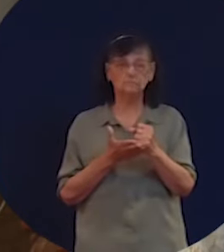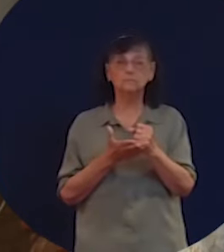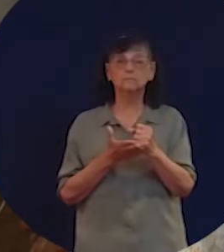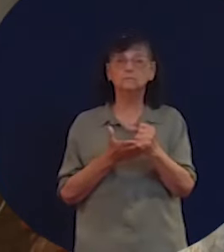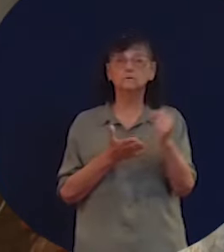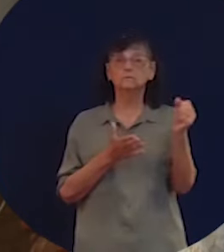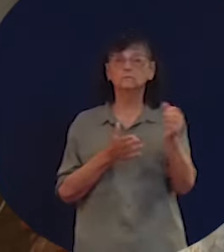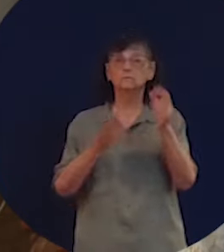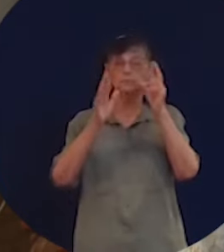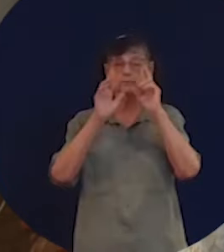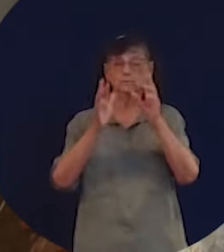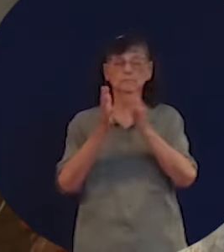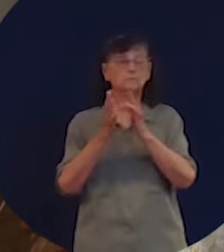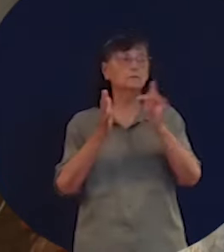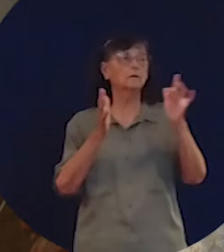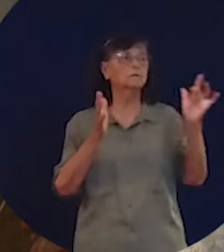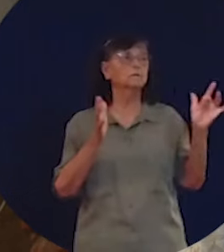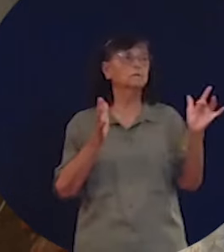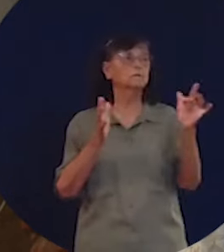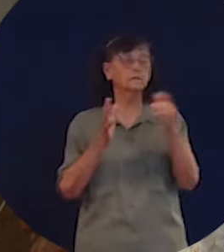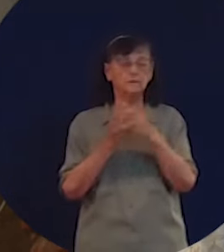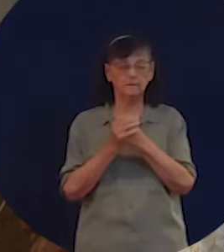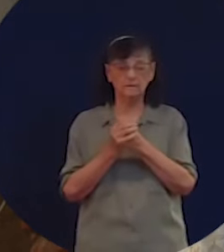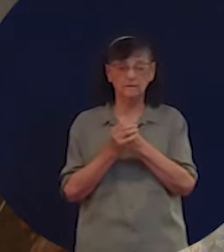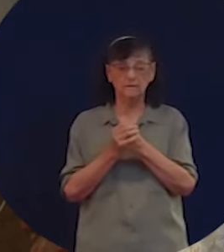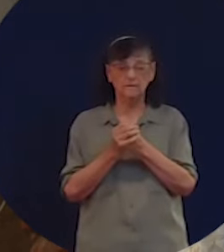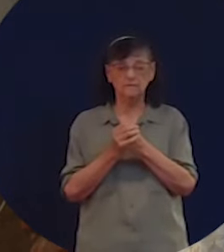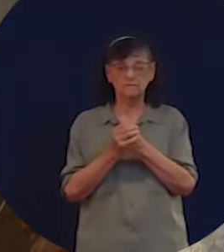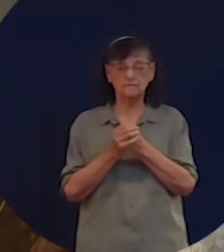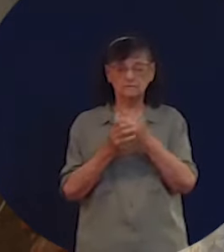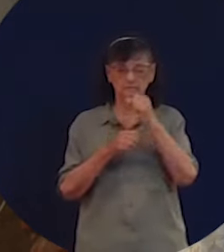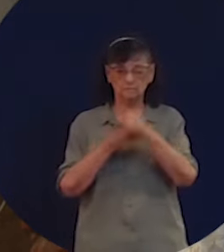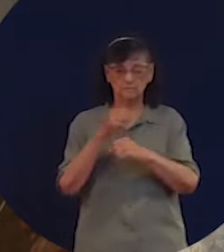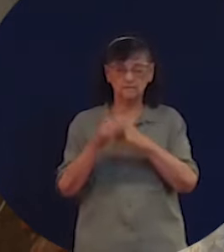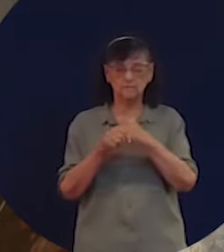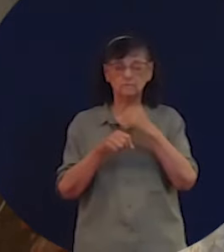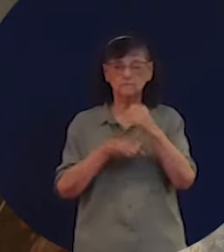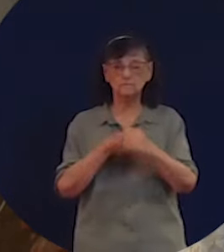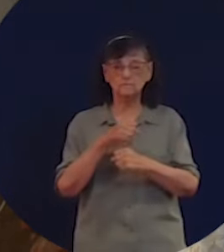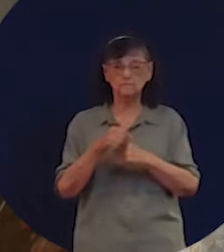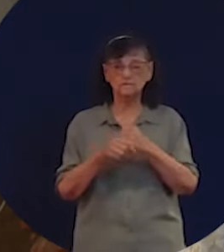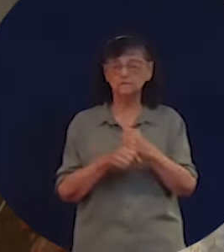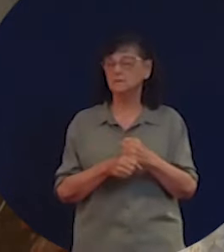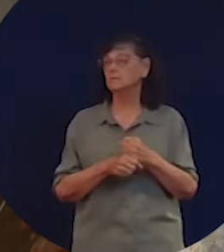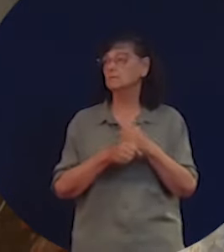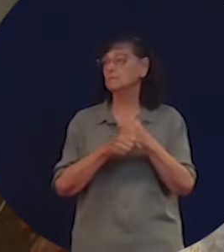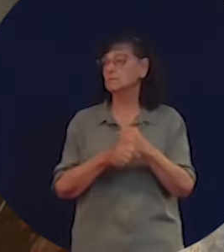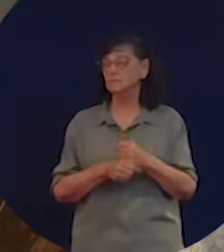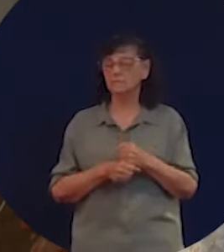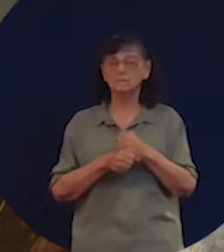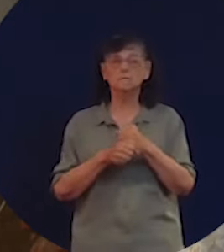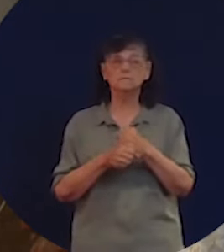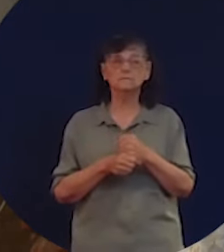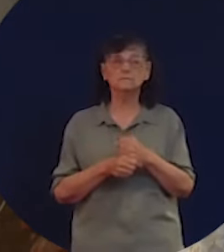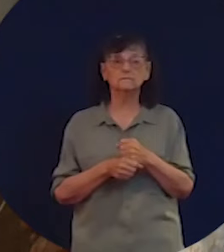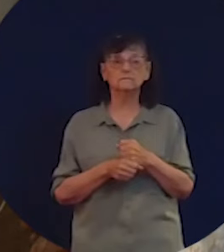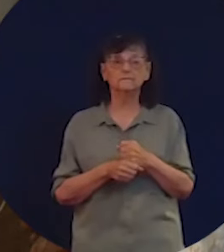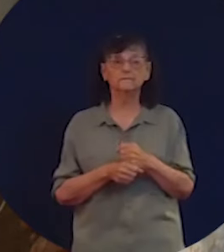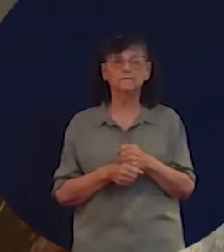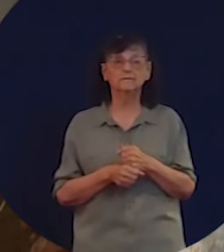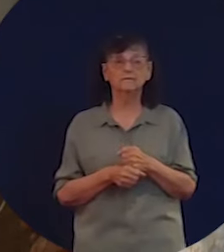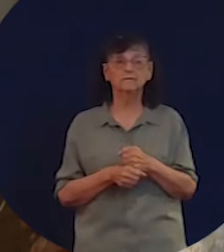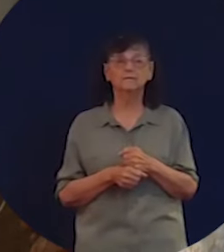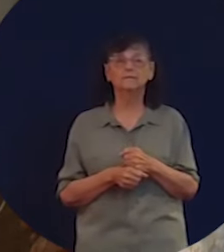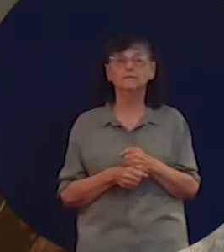Santo, todo honor y toda gloria por los siglos de los siglos.